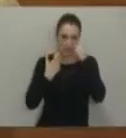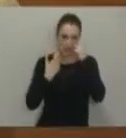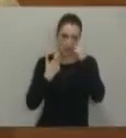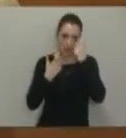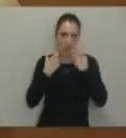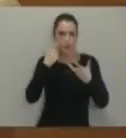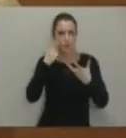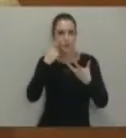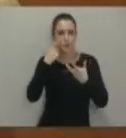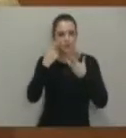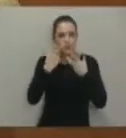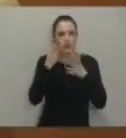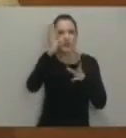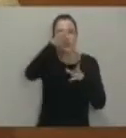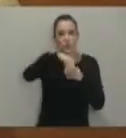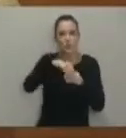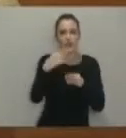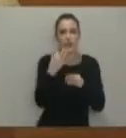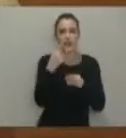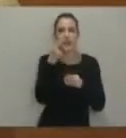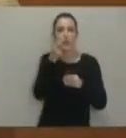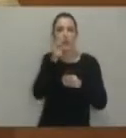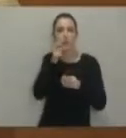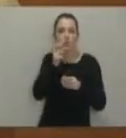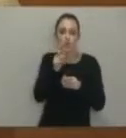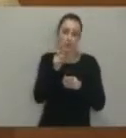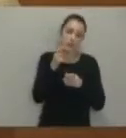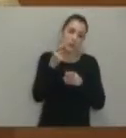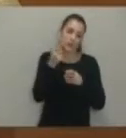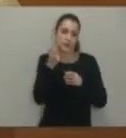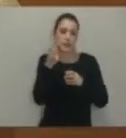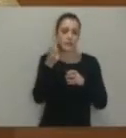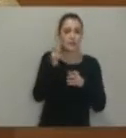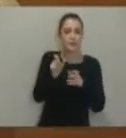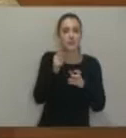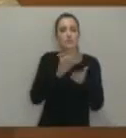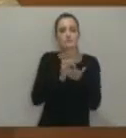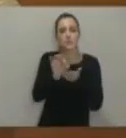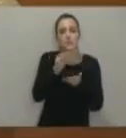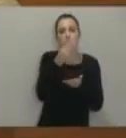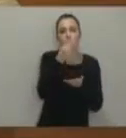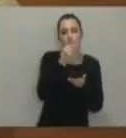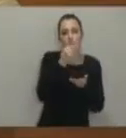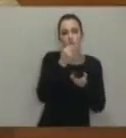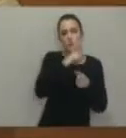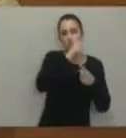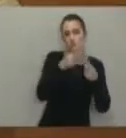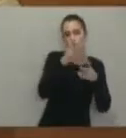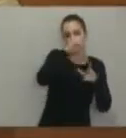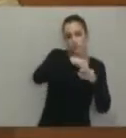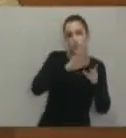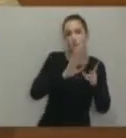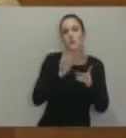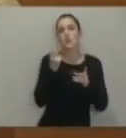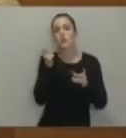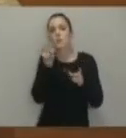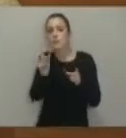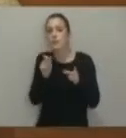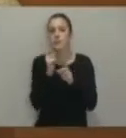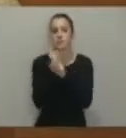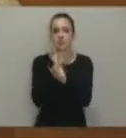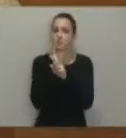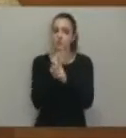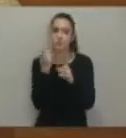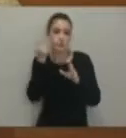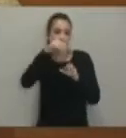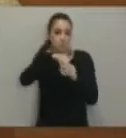solo incluía como concepto a financiar el coste del servicio de comedor, y, sin embargo, no se incluía el coste del servicio de transporte, se pidió explicaciones